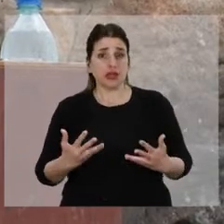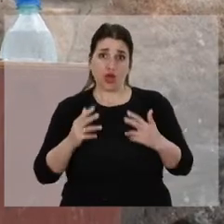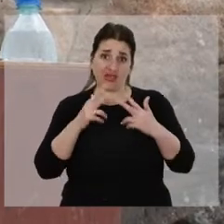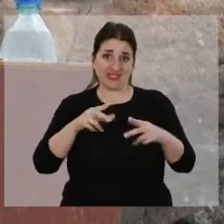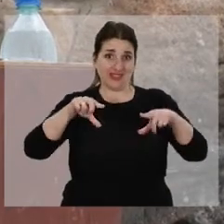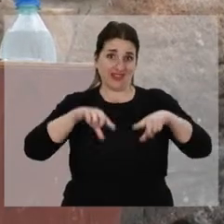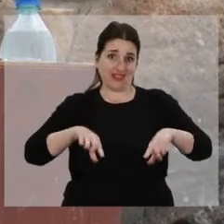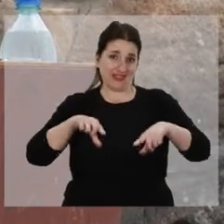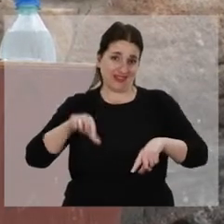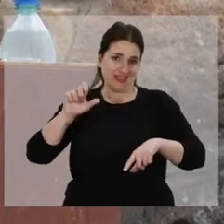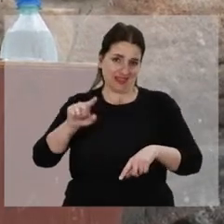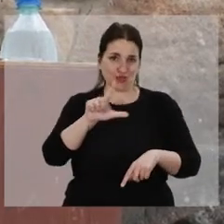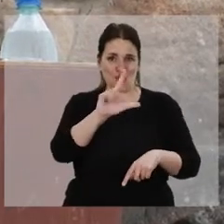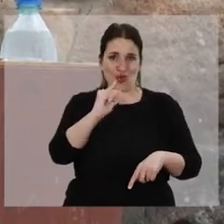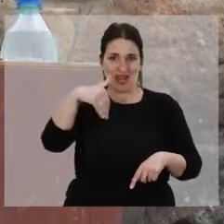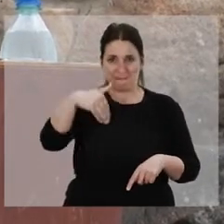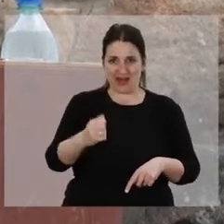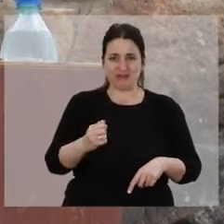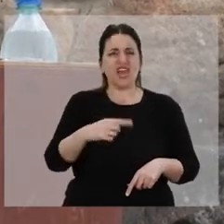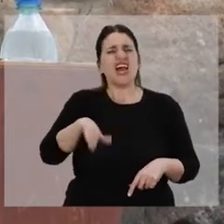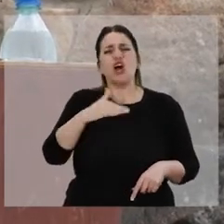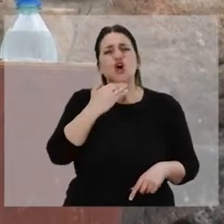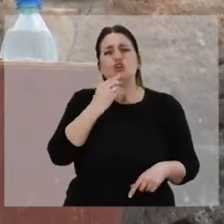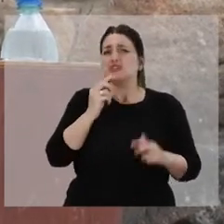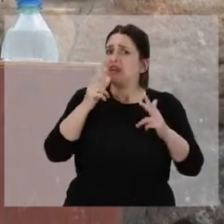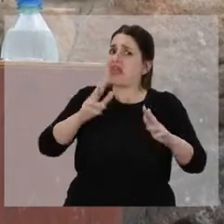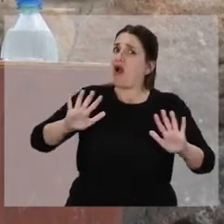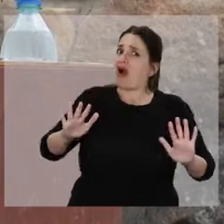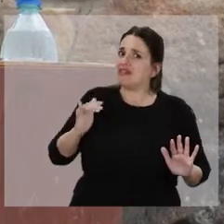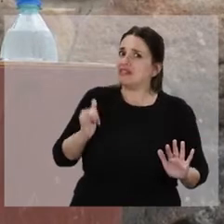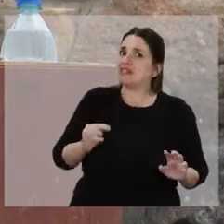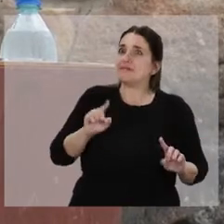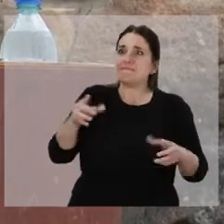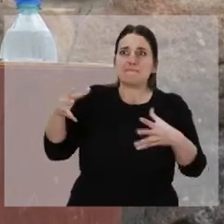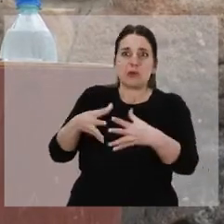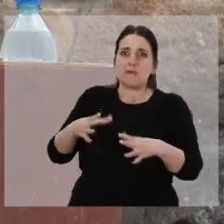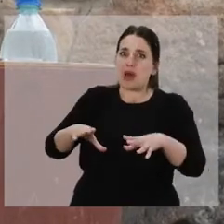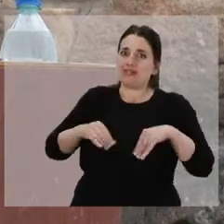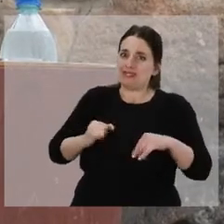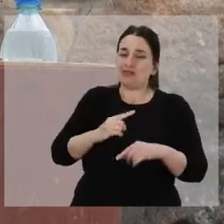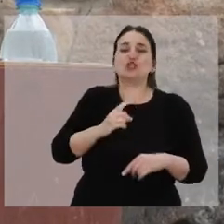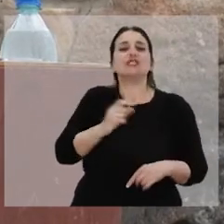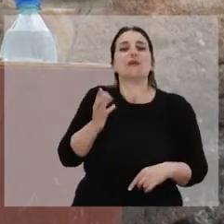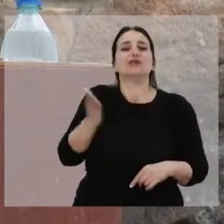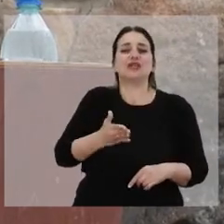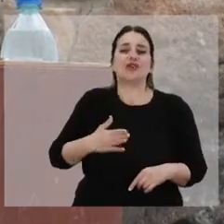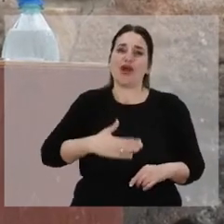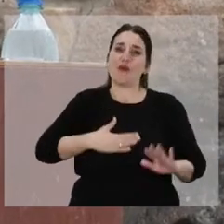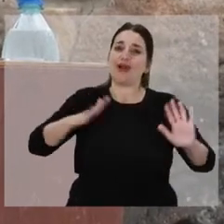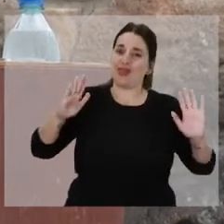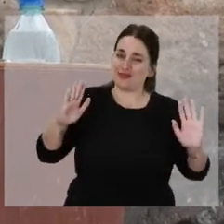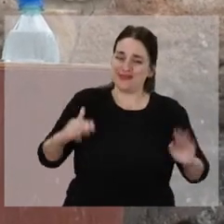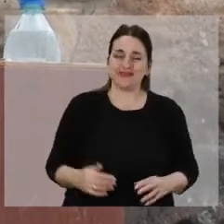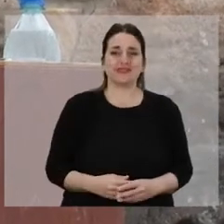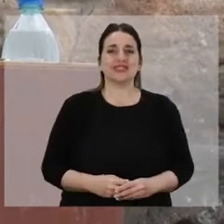Quiero, recién le decía al intendente de Lima, cuando pasó, no sé si digo esto le va a caer bien en la barra de él, pero le dije 100% de